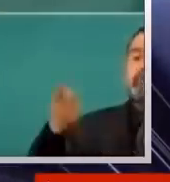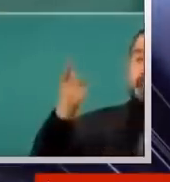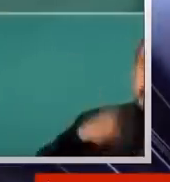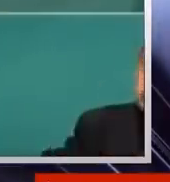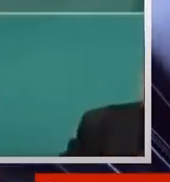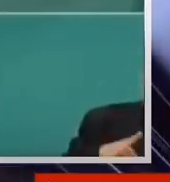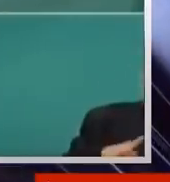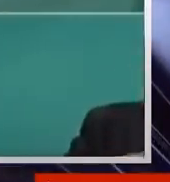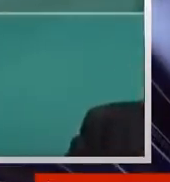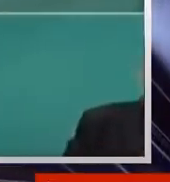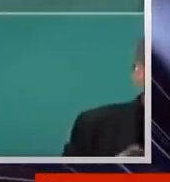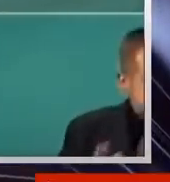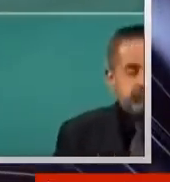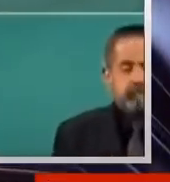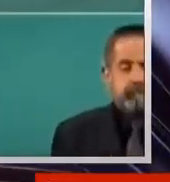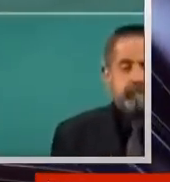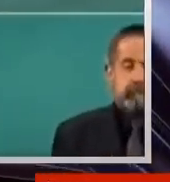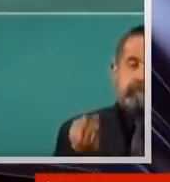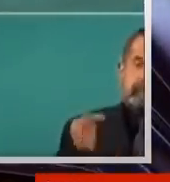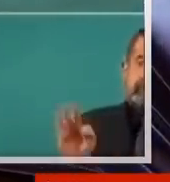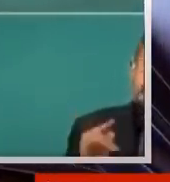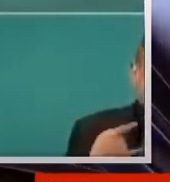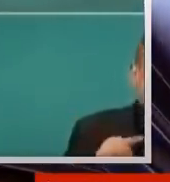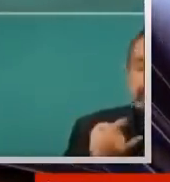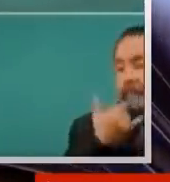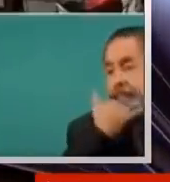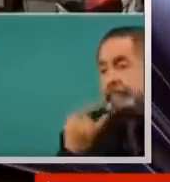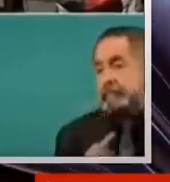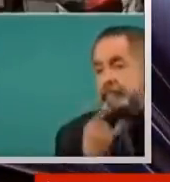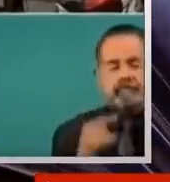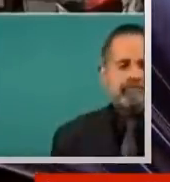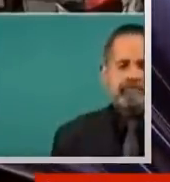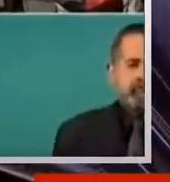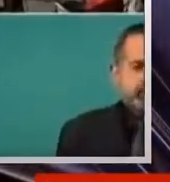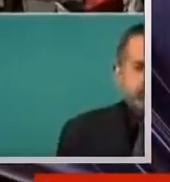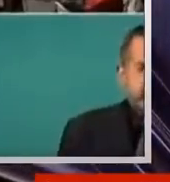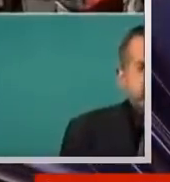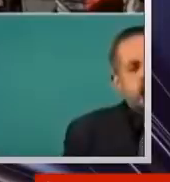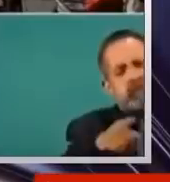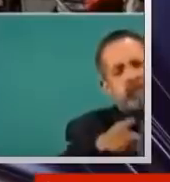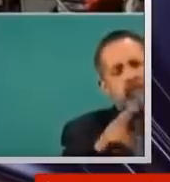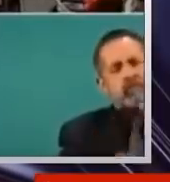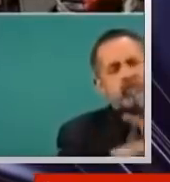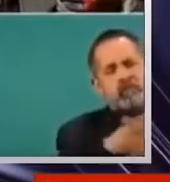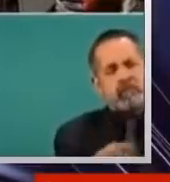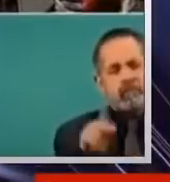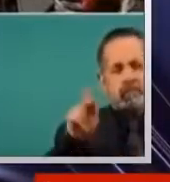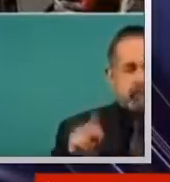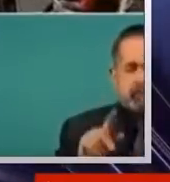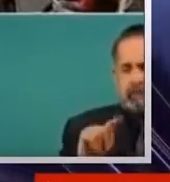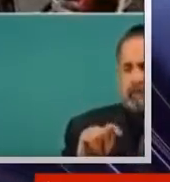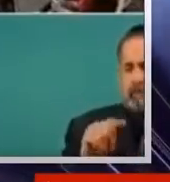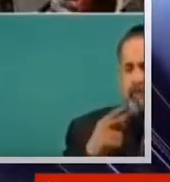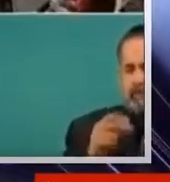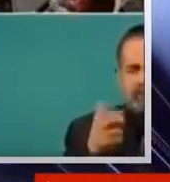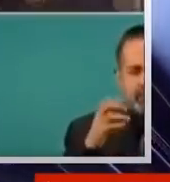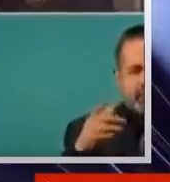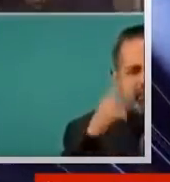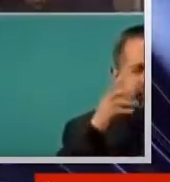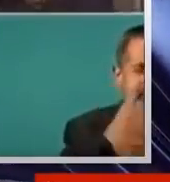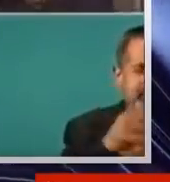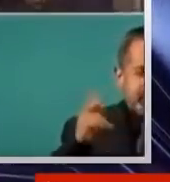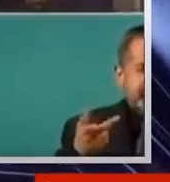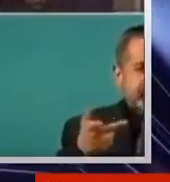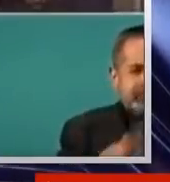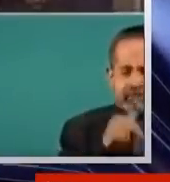y no le vamos a fallar al pueblo porque no ayuda a tláhuac señor presidente porque no ha visitado los hospitales porque no lo hemos visto